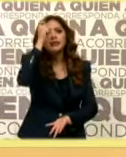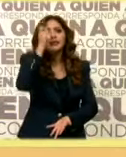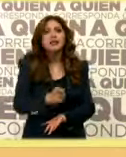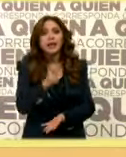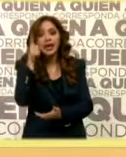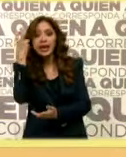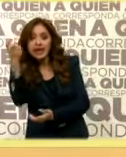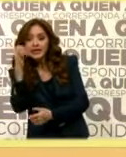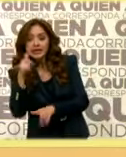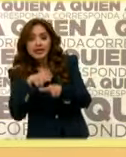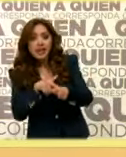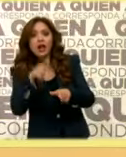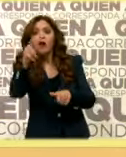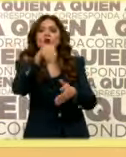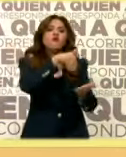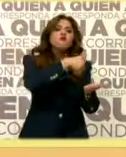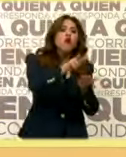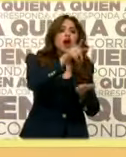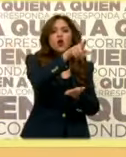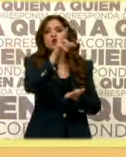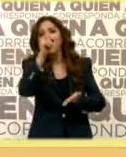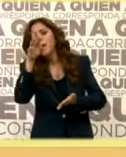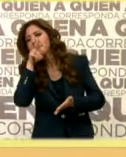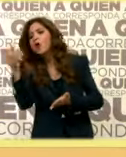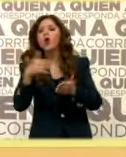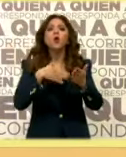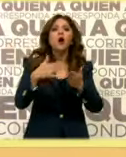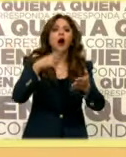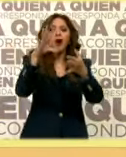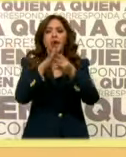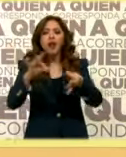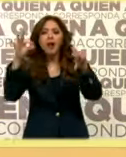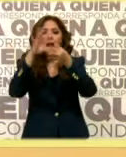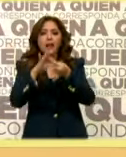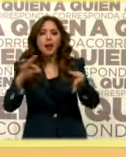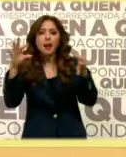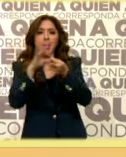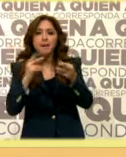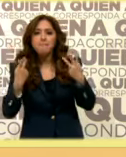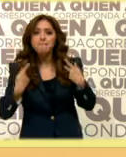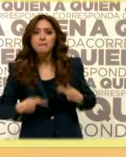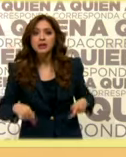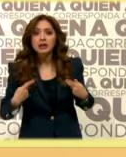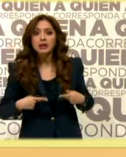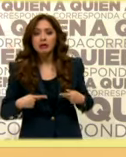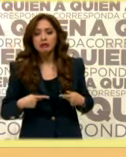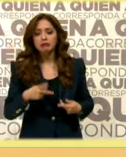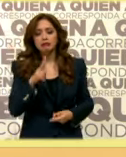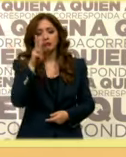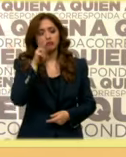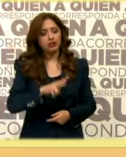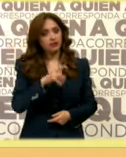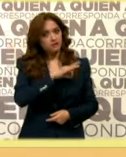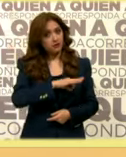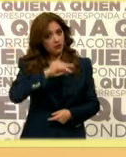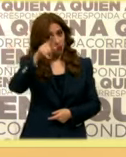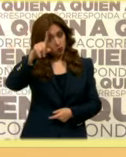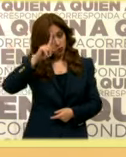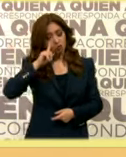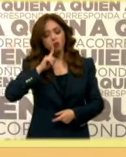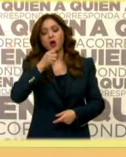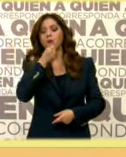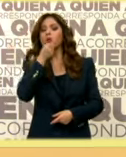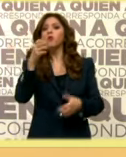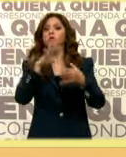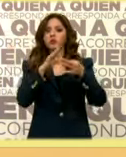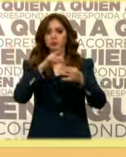siga, que por qué lo sacaron si es mejor cocinero, el seguimiento de la gente y el festejo a su conductora. Y vaya, desde este